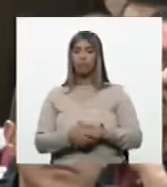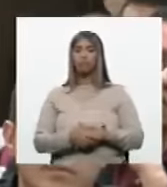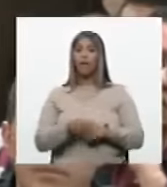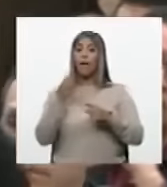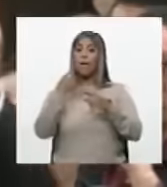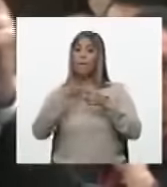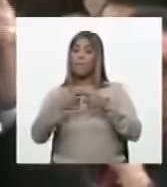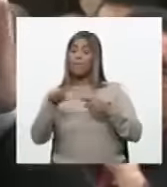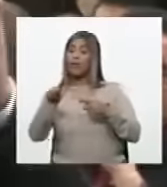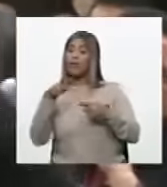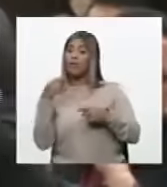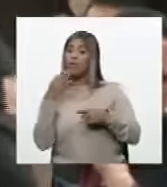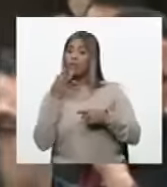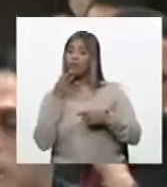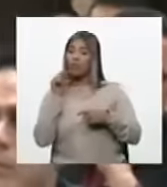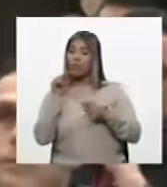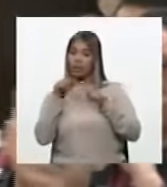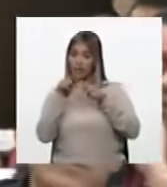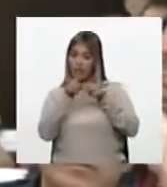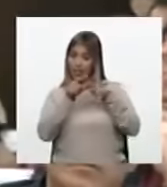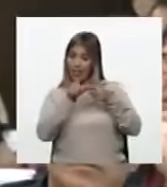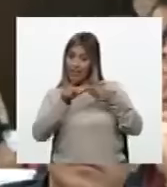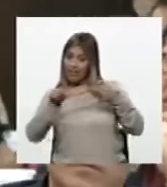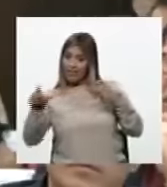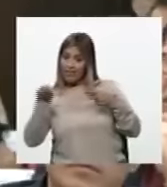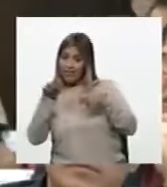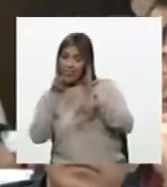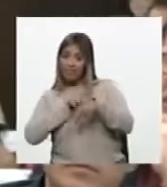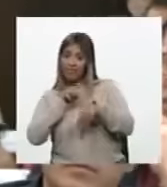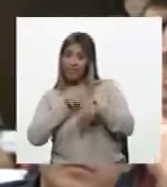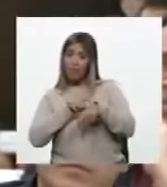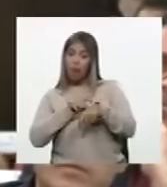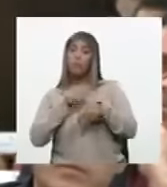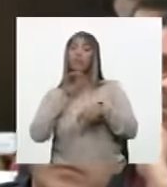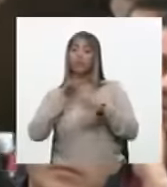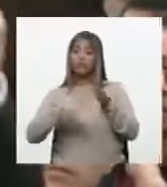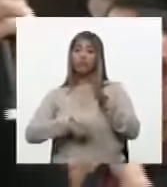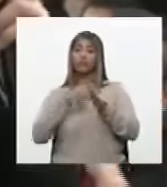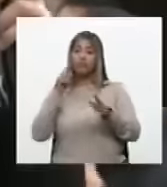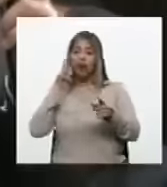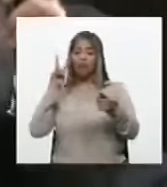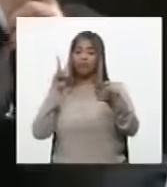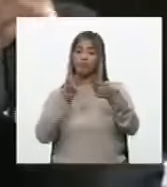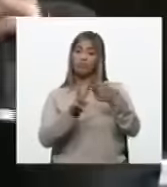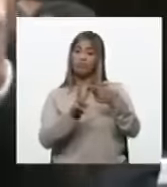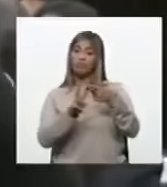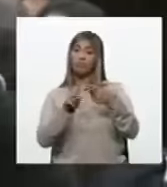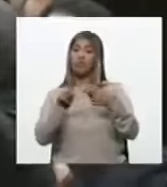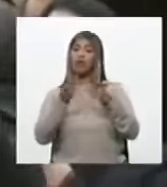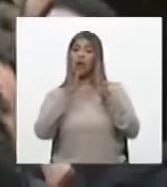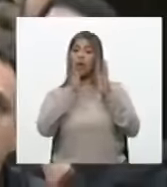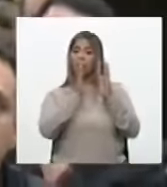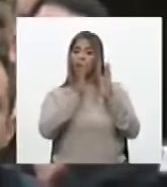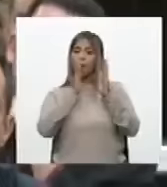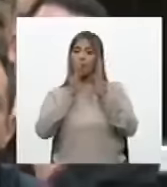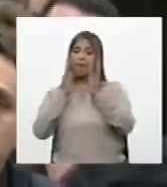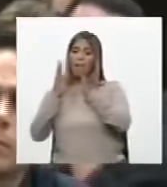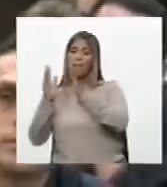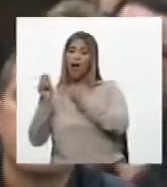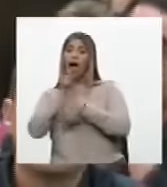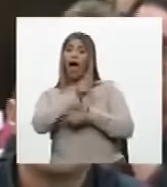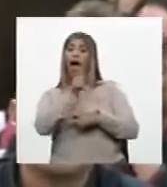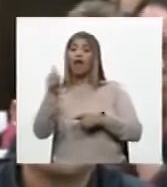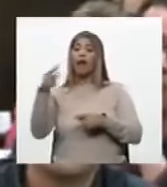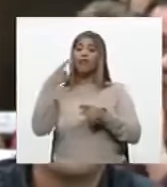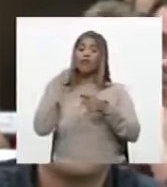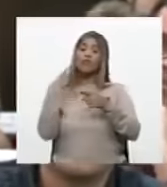pero cuando se ponían en esa línea de tiempo, definitivamente se visualizaba lo programado de cada uno de